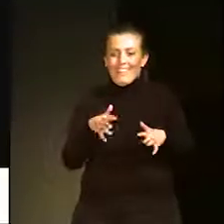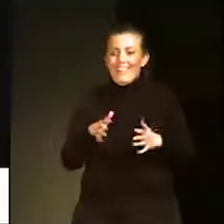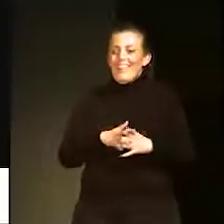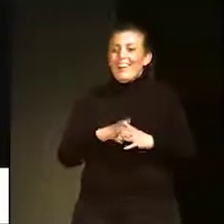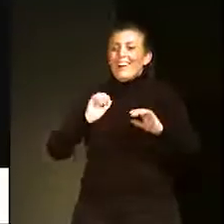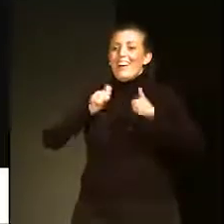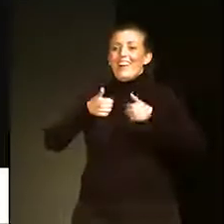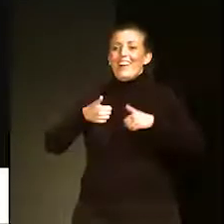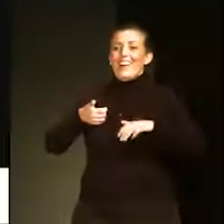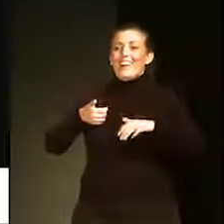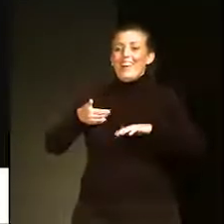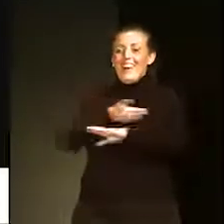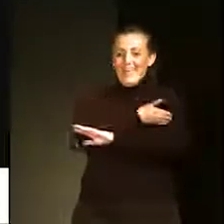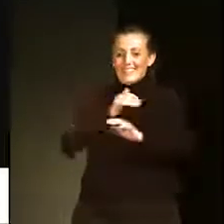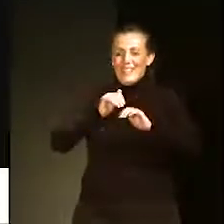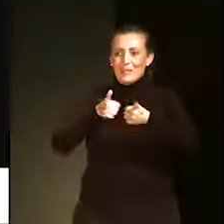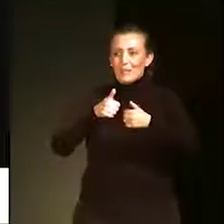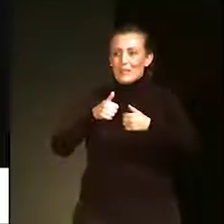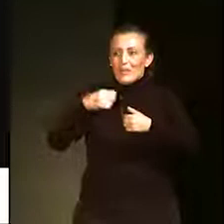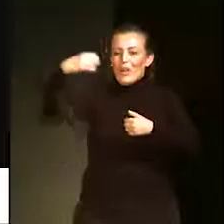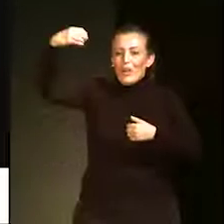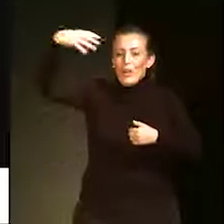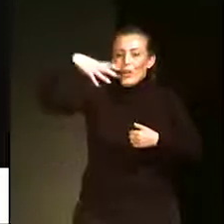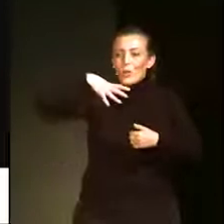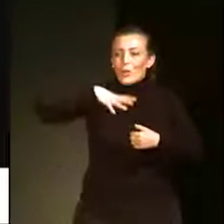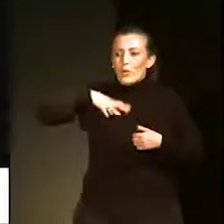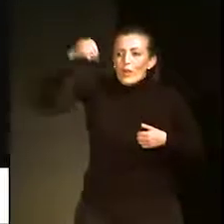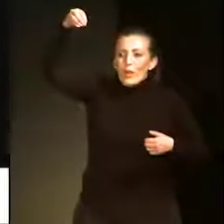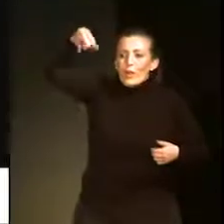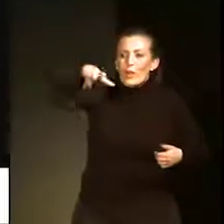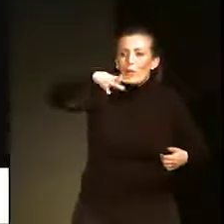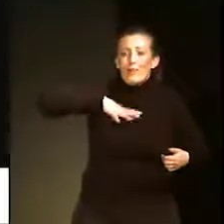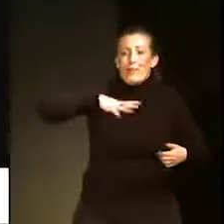Antes de empezar, ¿te importa darme un poquito de luz de patio de butaca? Es que